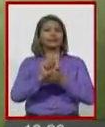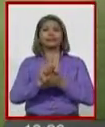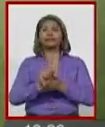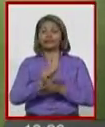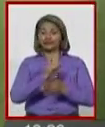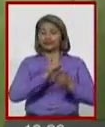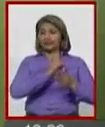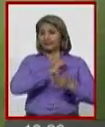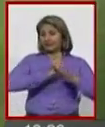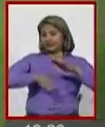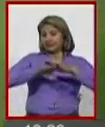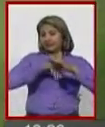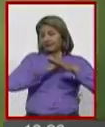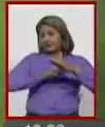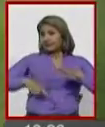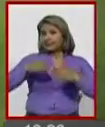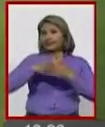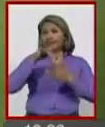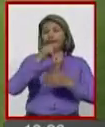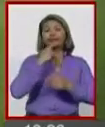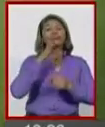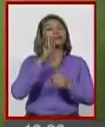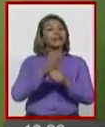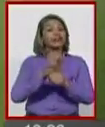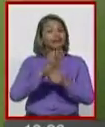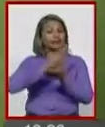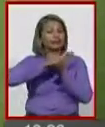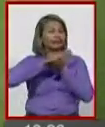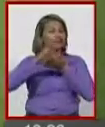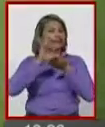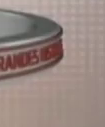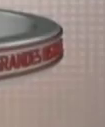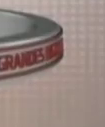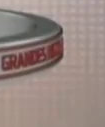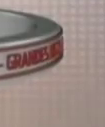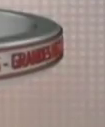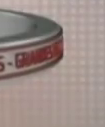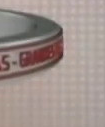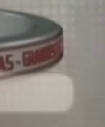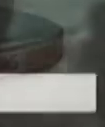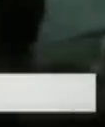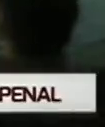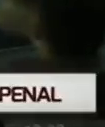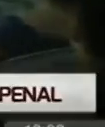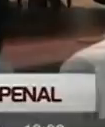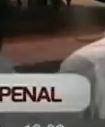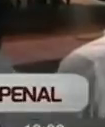también. El subalcalde de la Ciudadela Villa Primero de Mayo se comprometió en hacer la limpieza la próxima semana.